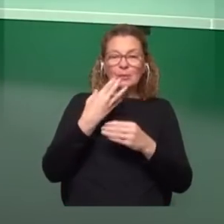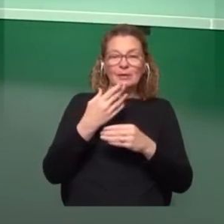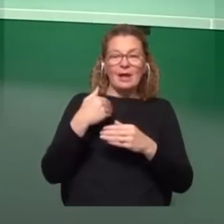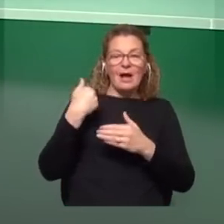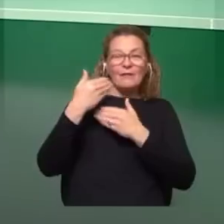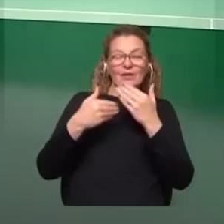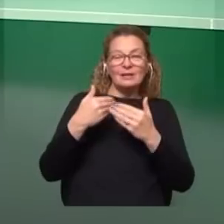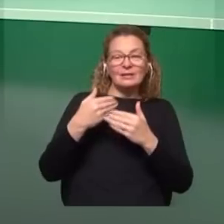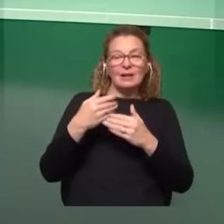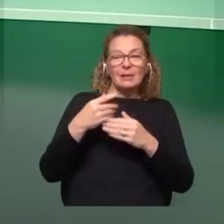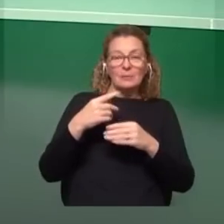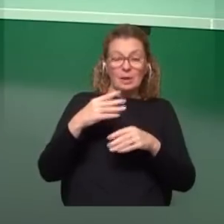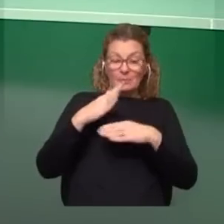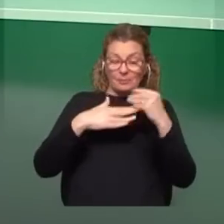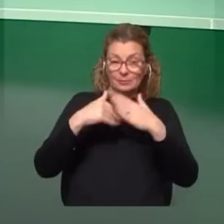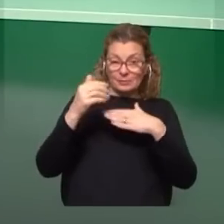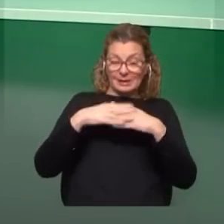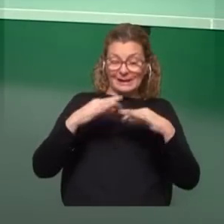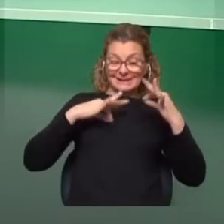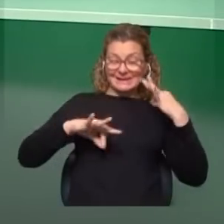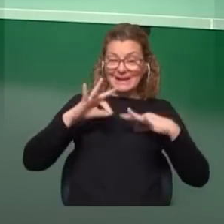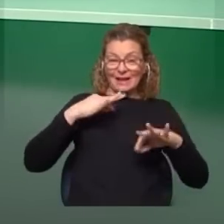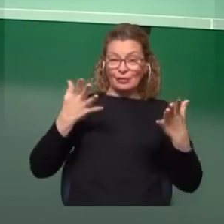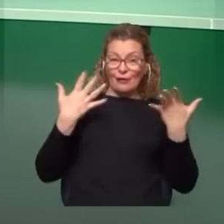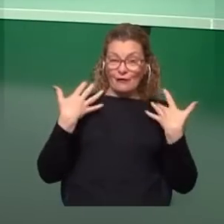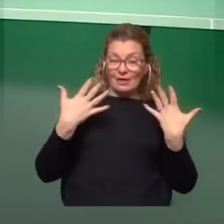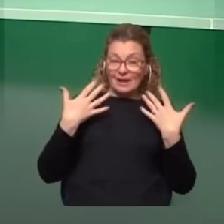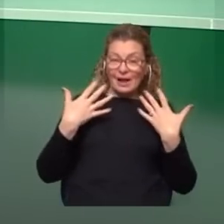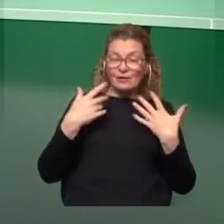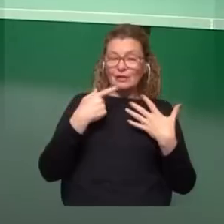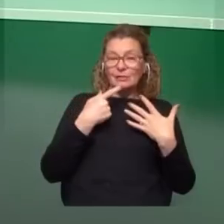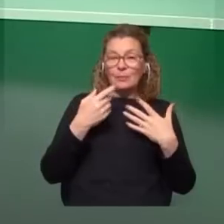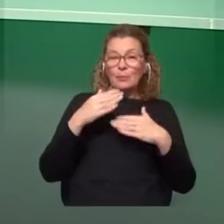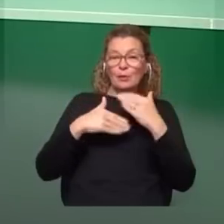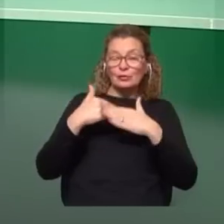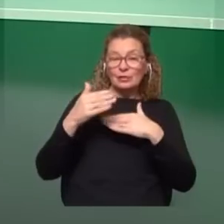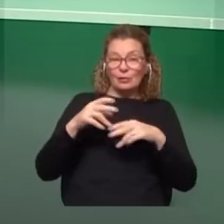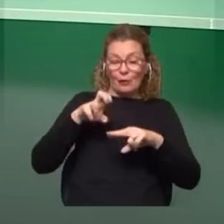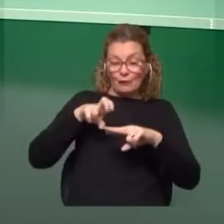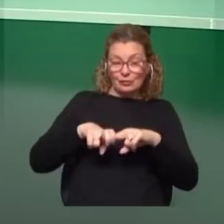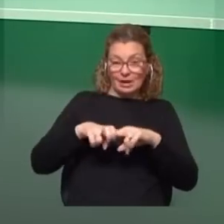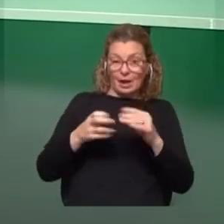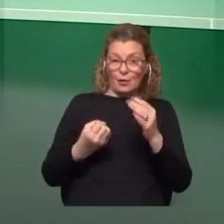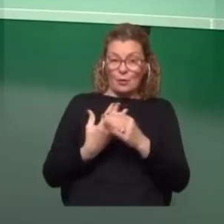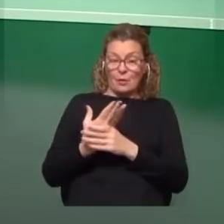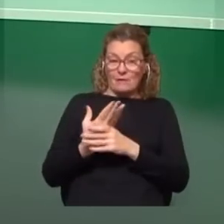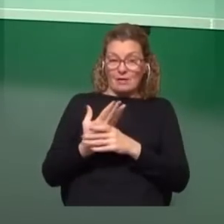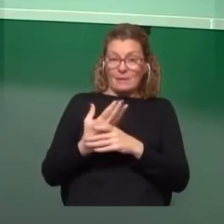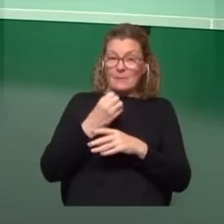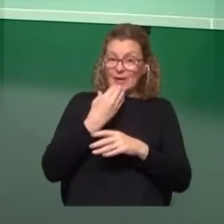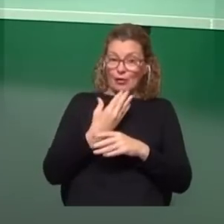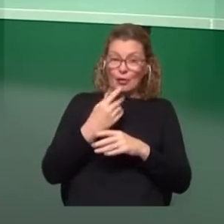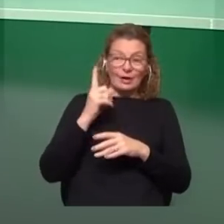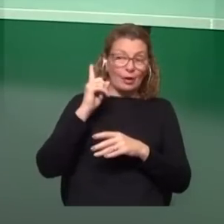avanzan a buen ritmo las obras en el teatro de verano Ramón collazo proceso que incluye la colocación de butacas nuevas y mejoras